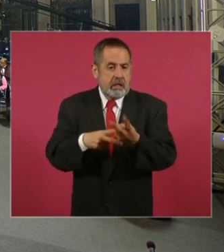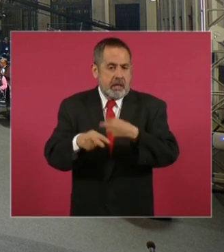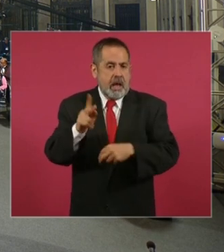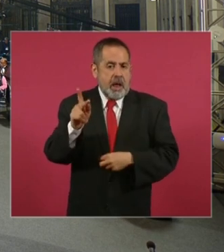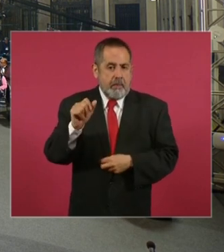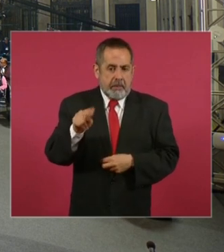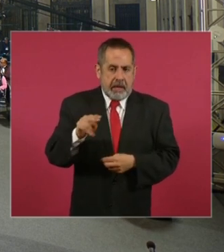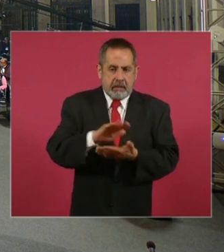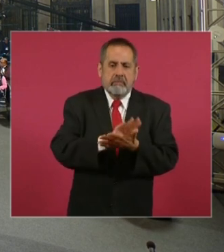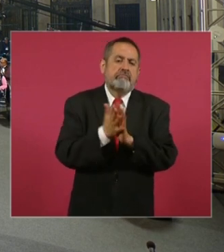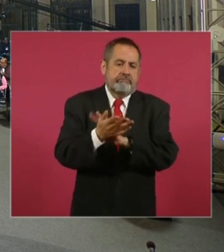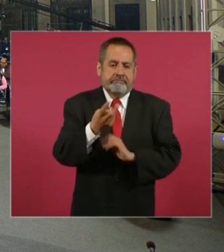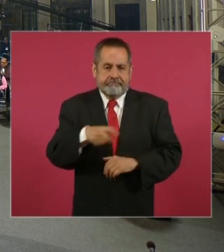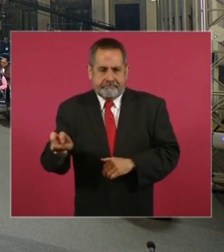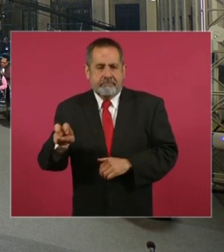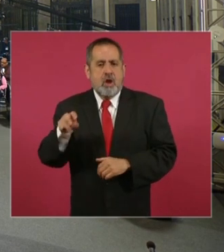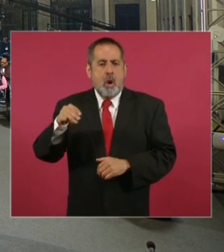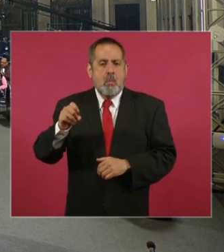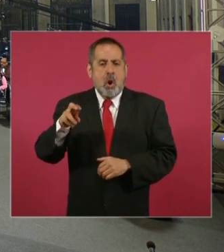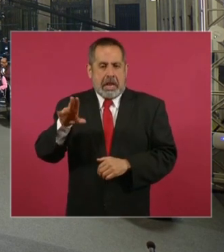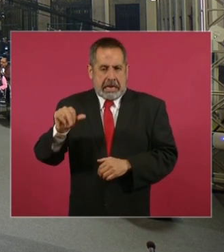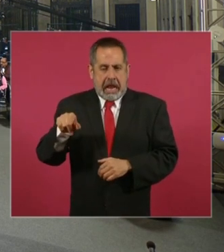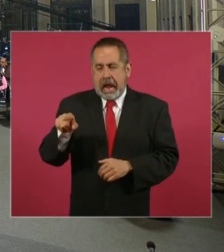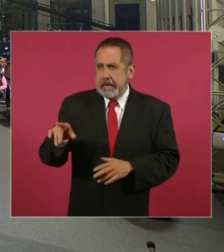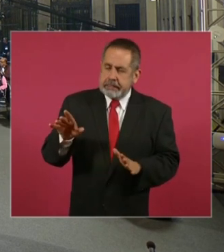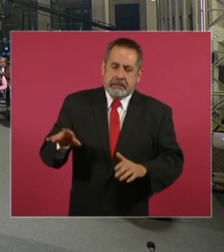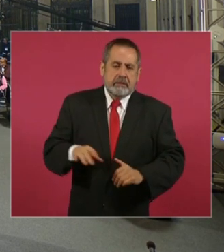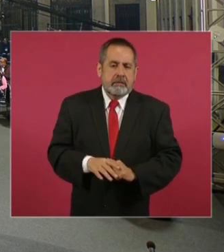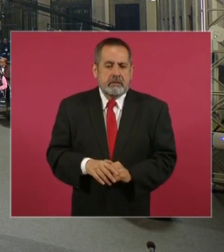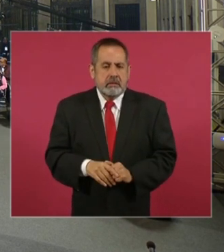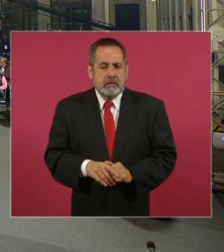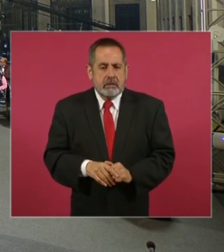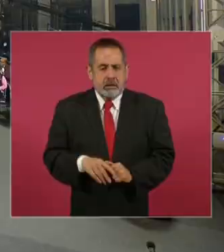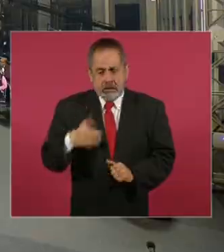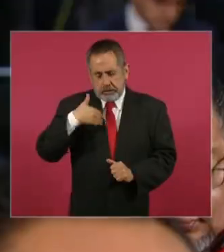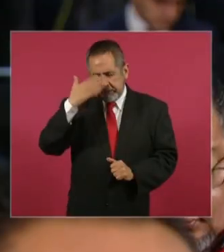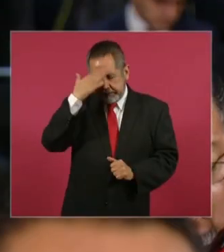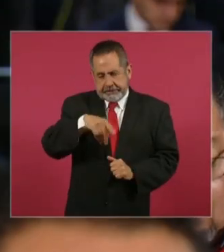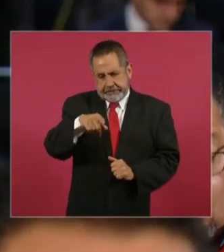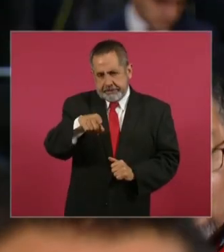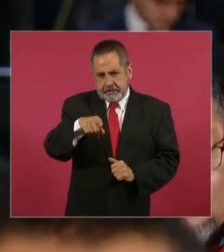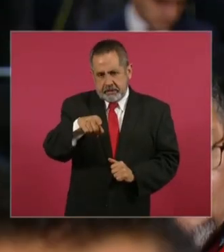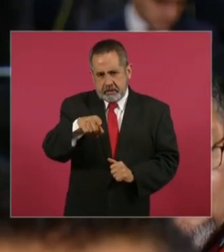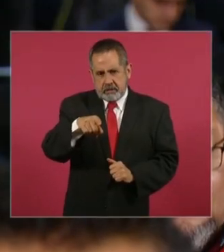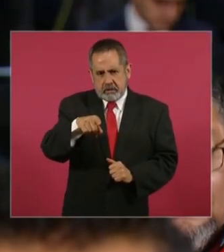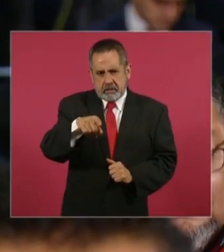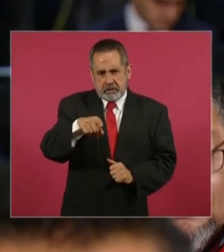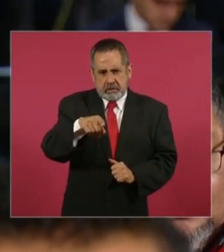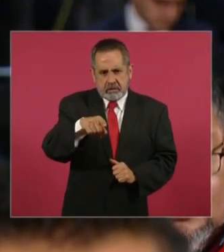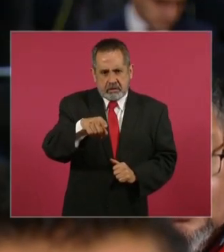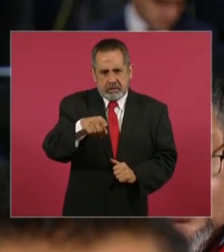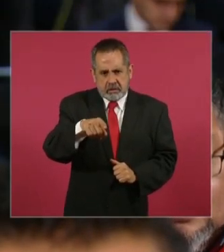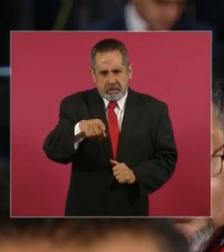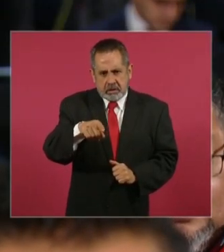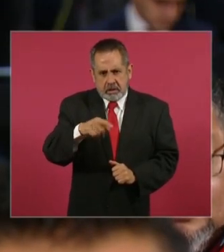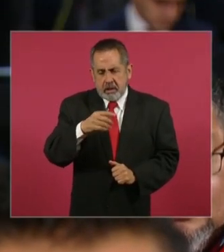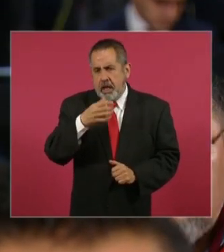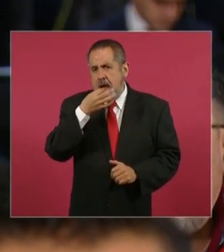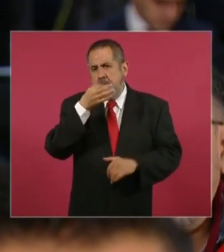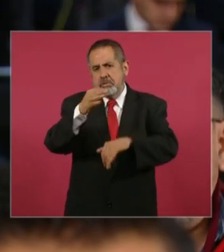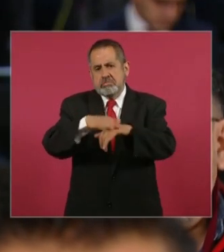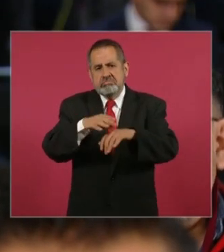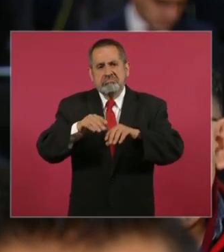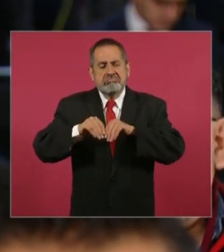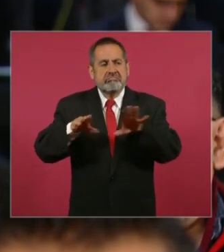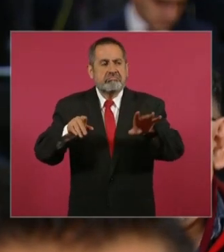hoy morenista, pero sé que este tipo de casos solamente los vamos a dejar aquí y